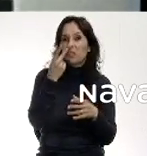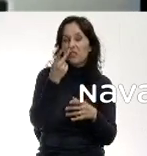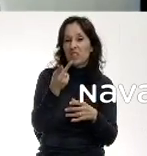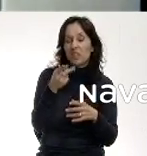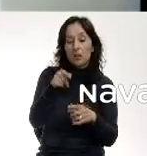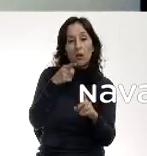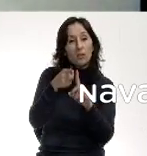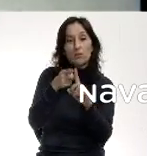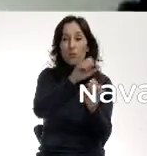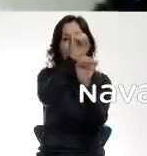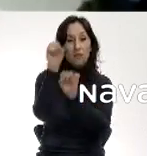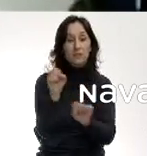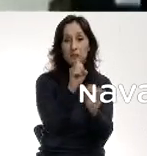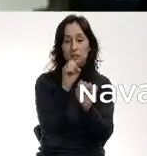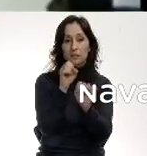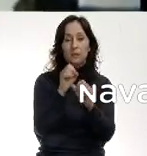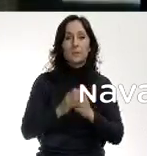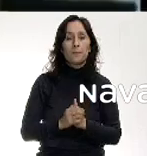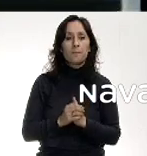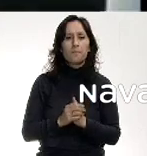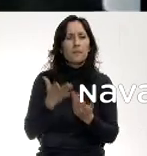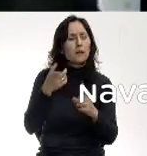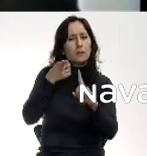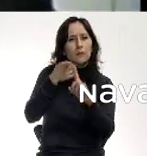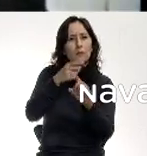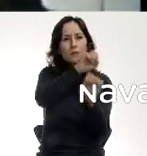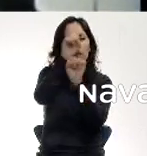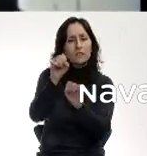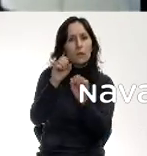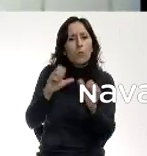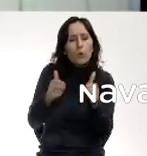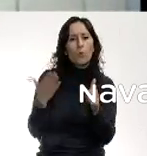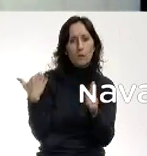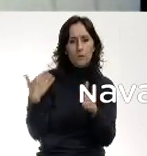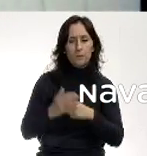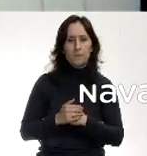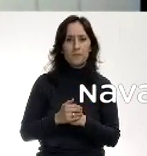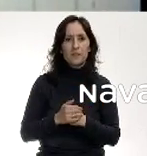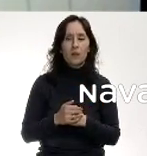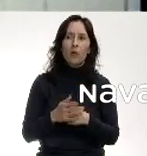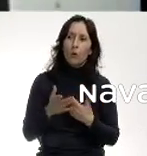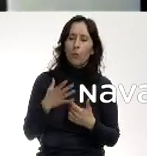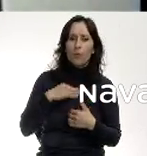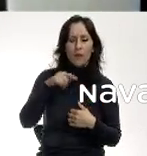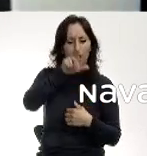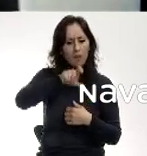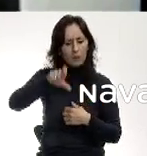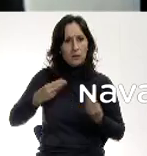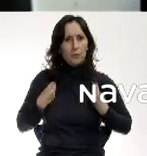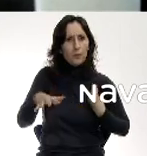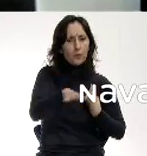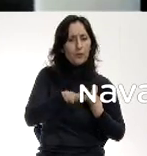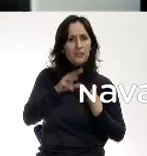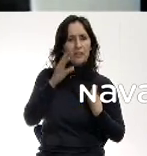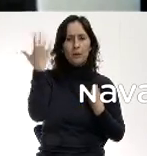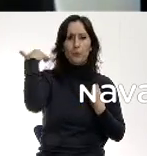función defensiva va a ser clave. Entonces, ¿desde cuándo empezaría esa función defensiva? Podemos decir que aquí había asentamientos desde hace 3000 años, pero cuando verdaderamente vamos a